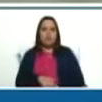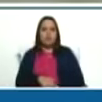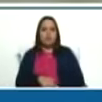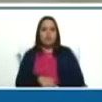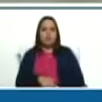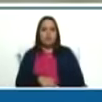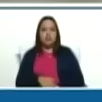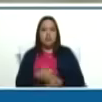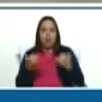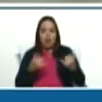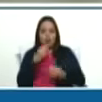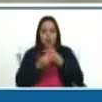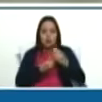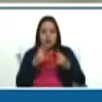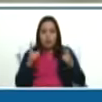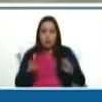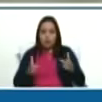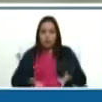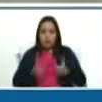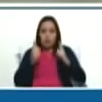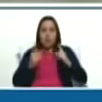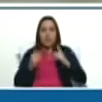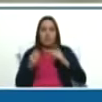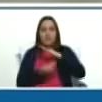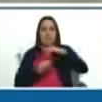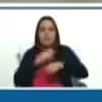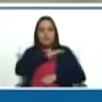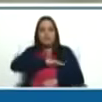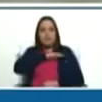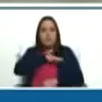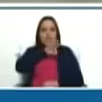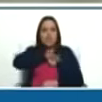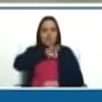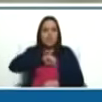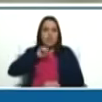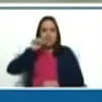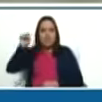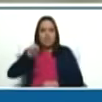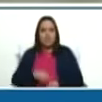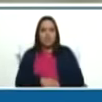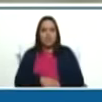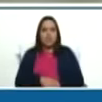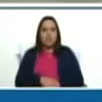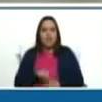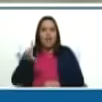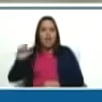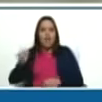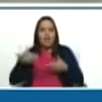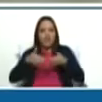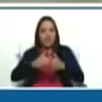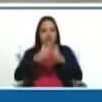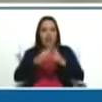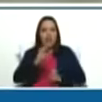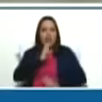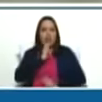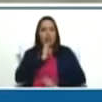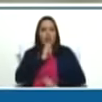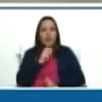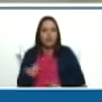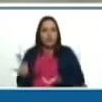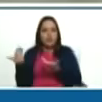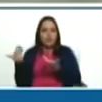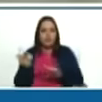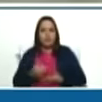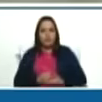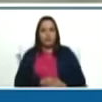Vamos a proceder a inaugurar la base de misiones socialistas, la Barca de Oro. Adelante,